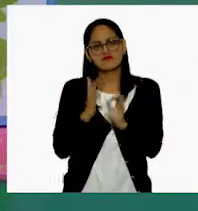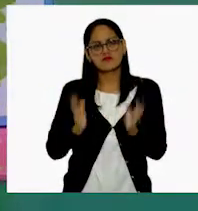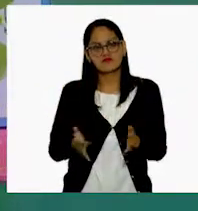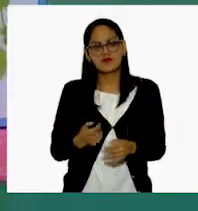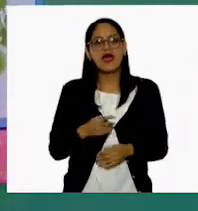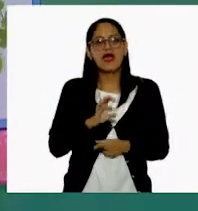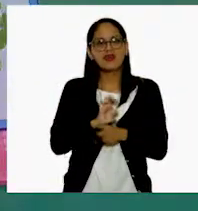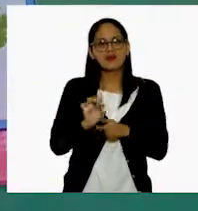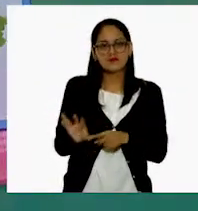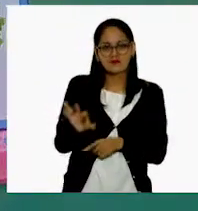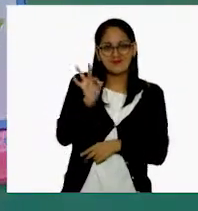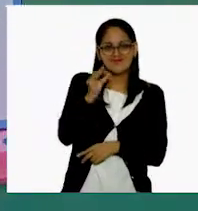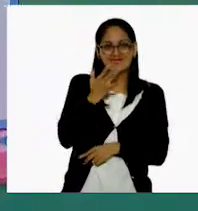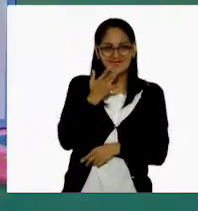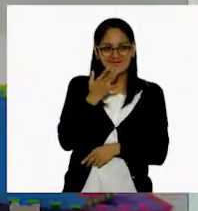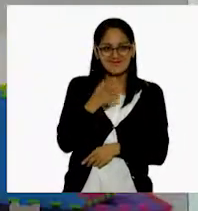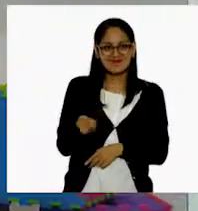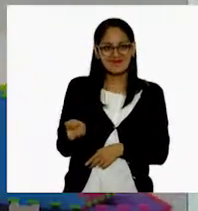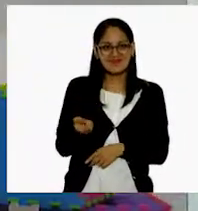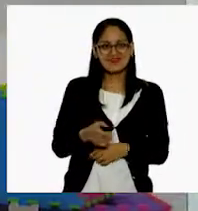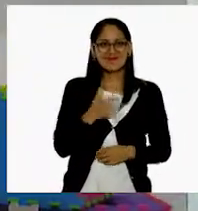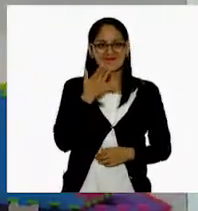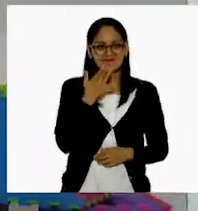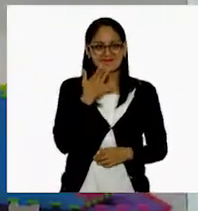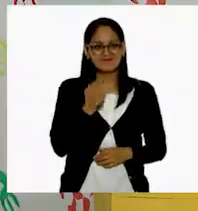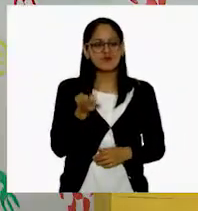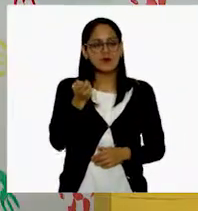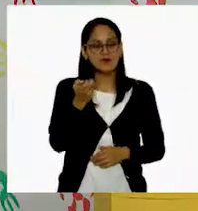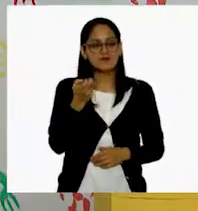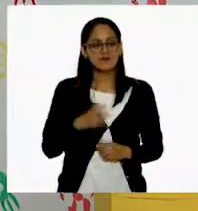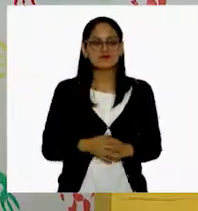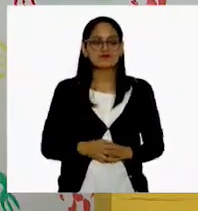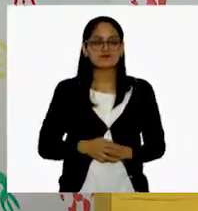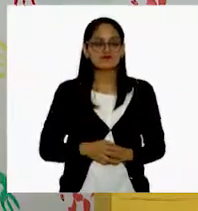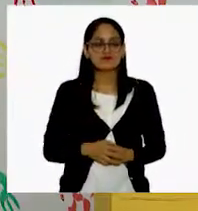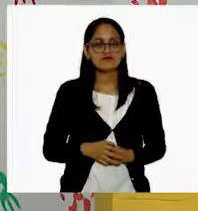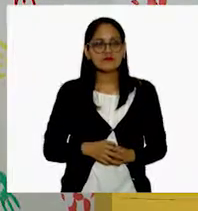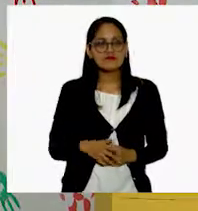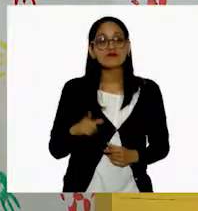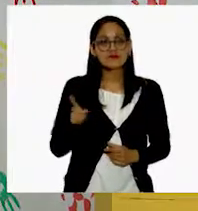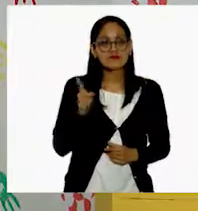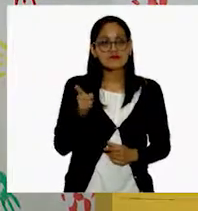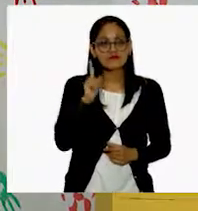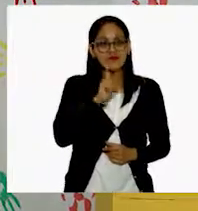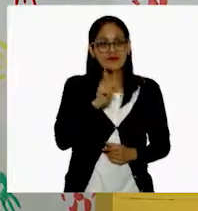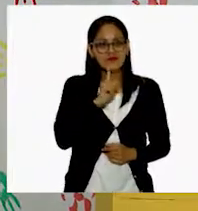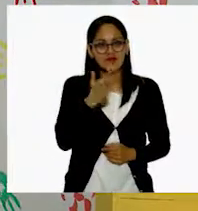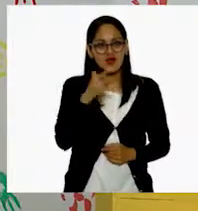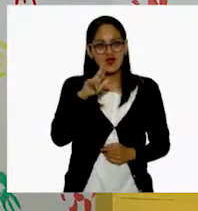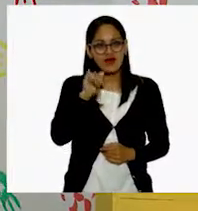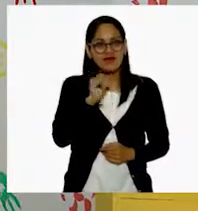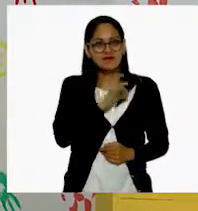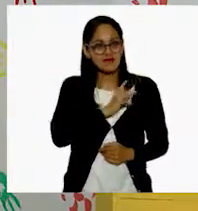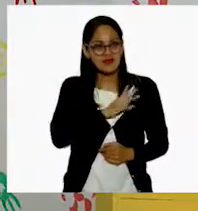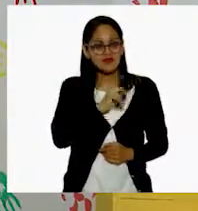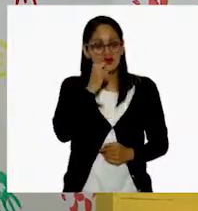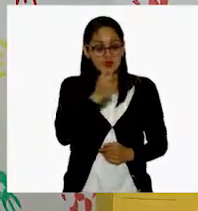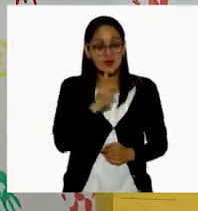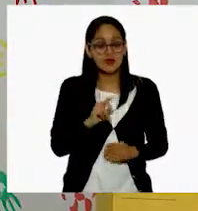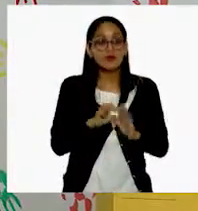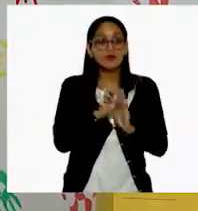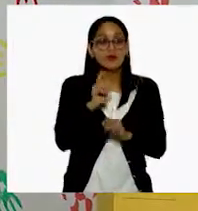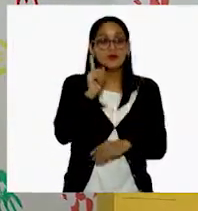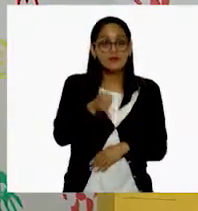entonces escogí el sapo. Ah, muy bien. Muy bien, por eso hablé del sapo. Sí, y justo bien. Gloria dijo del miedo. Entonces, para entender mejor este